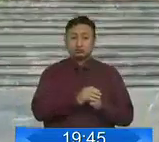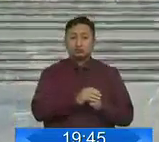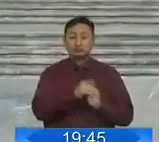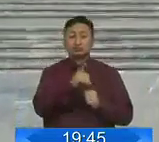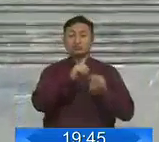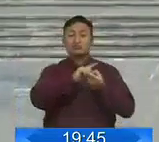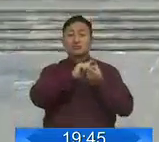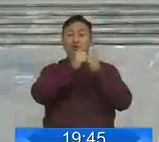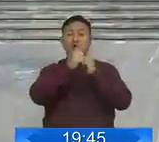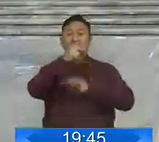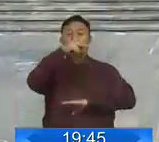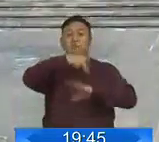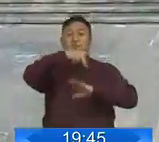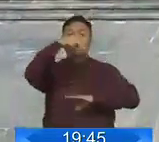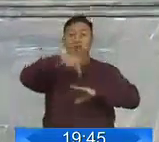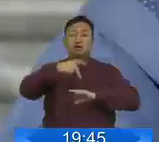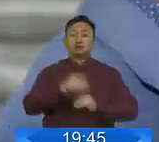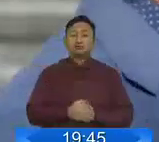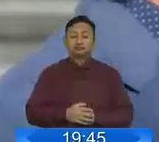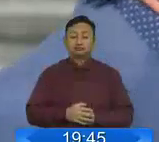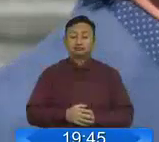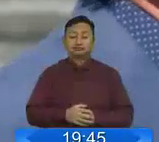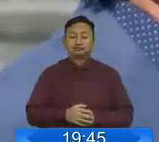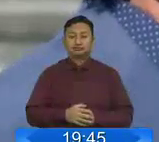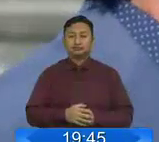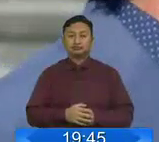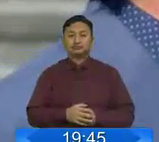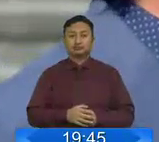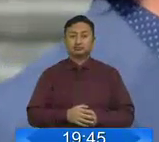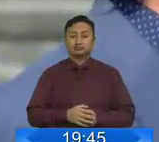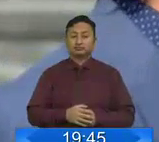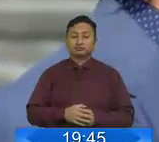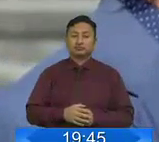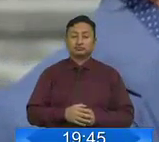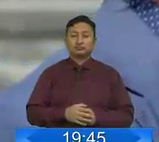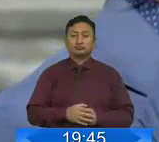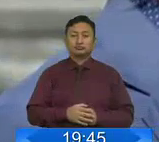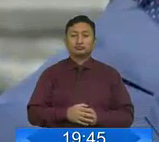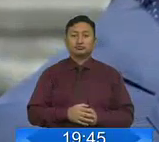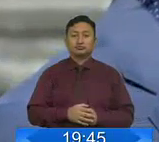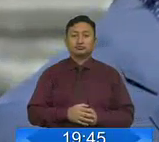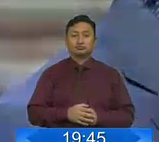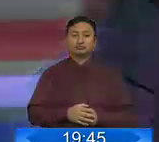a la provincia de Pichincha, informó Héctor Romero.